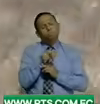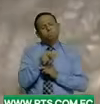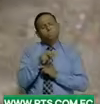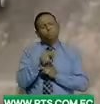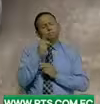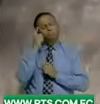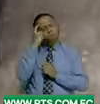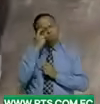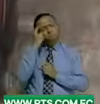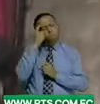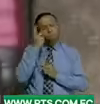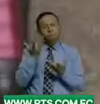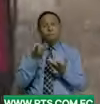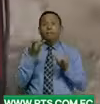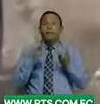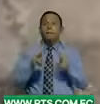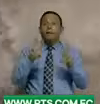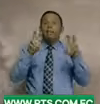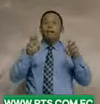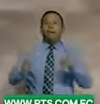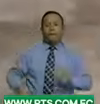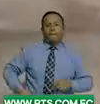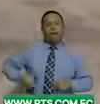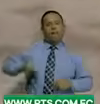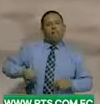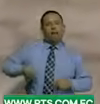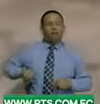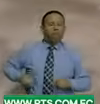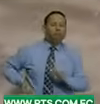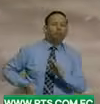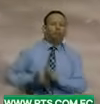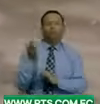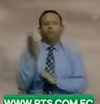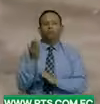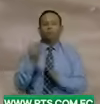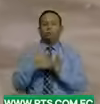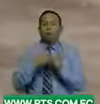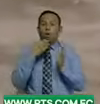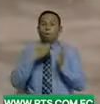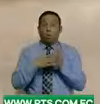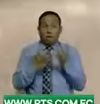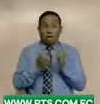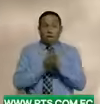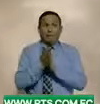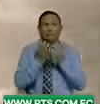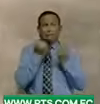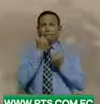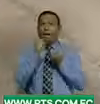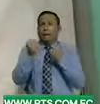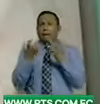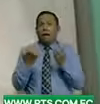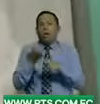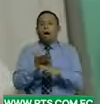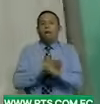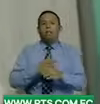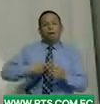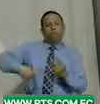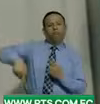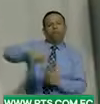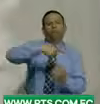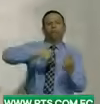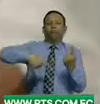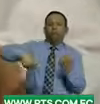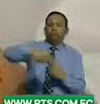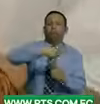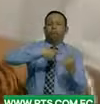Las tradicionales maletas no pueden quedar atrás. Quienes desean viajar dan la vuelta de la manzana de su barrio. La canela,